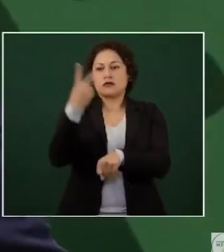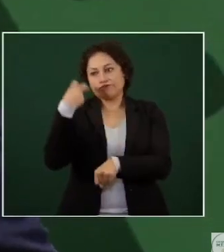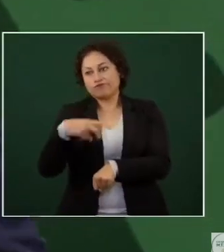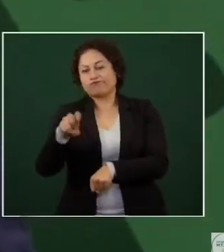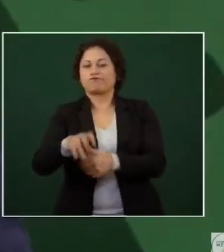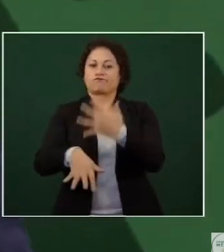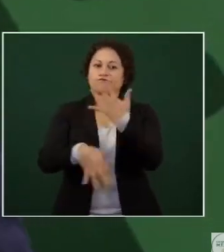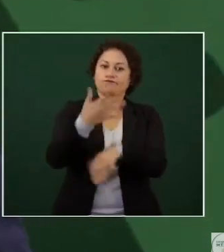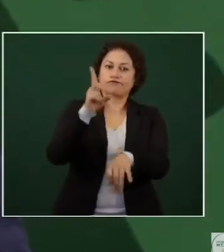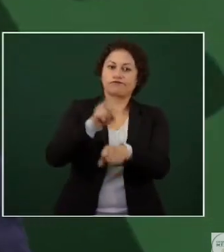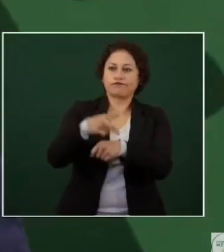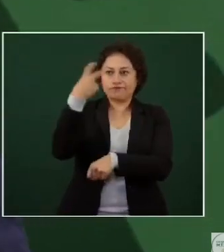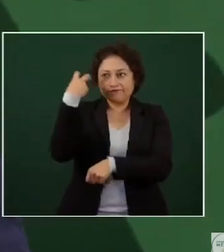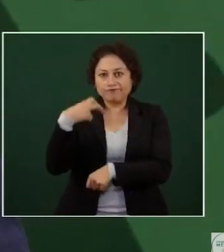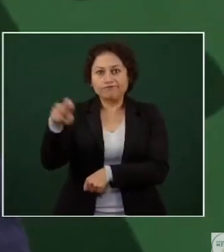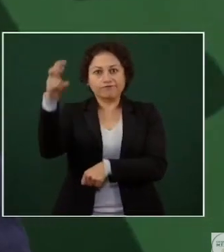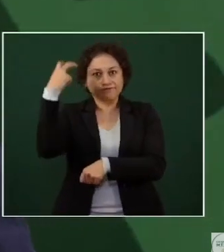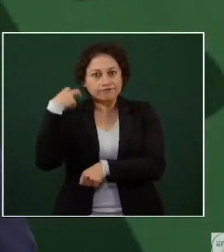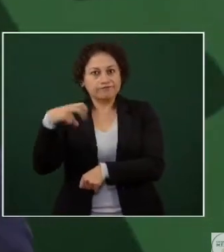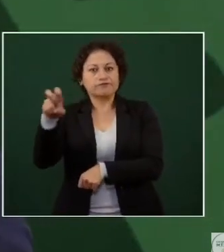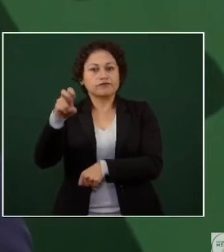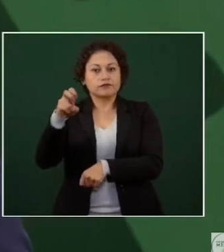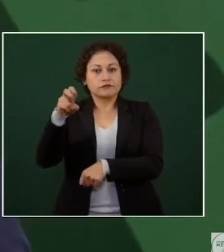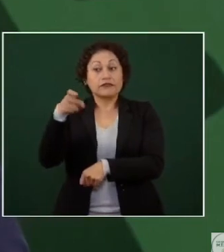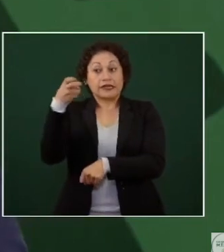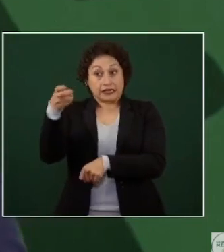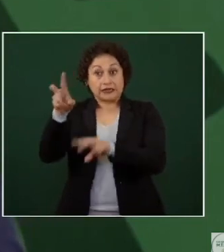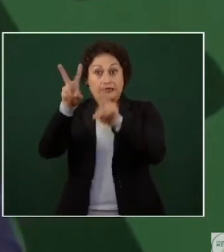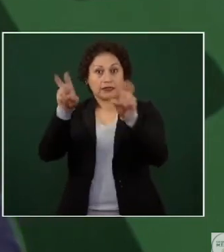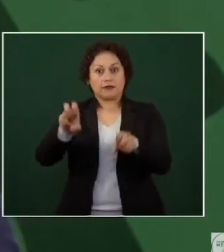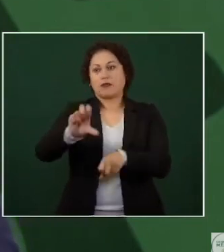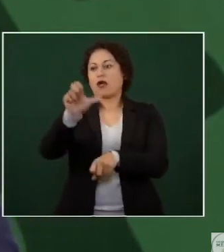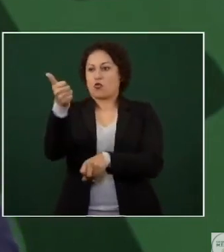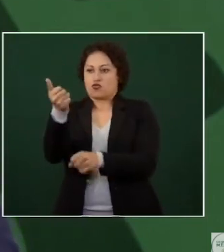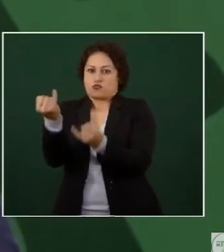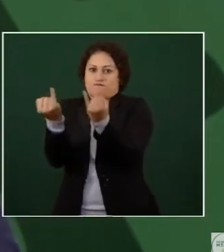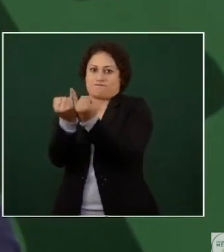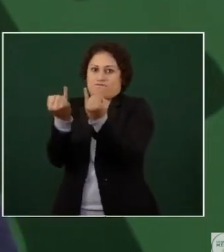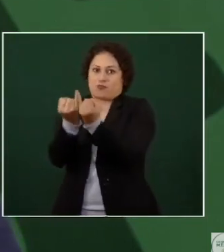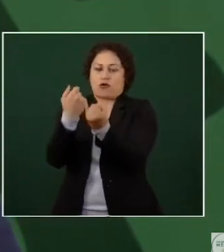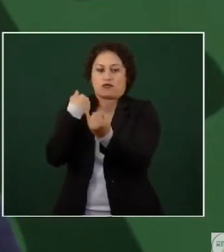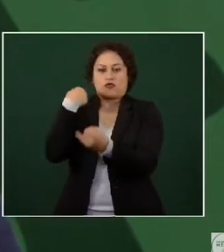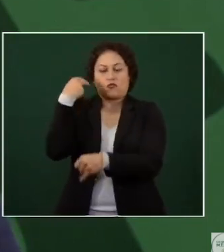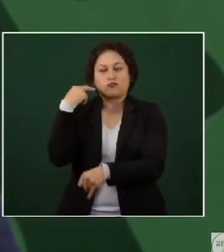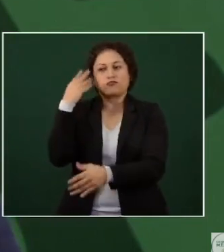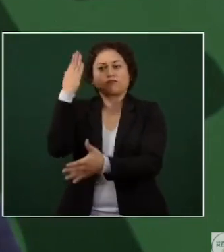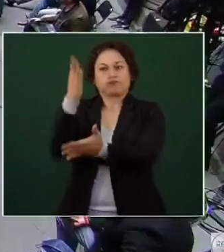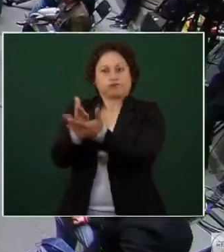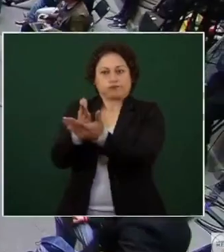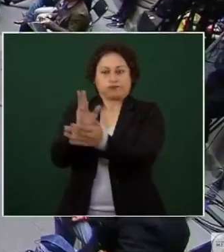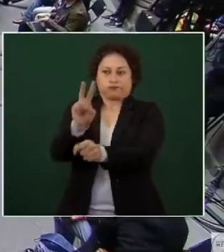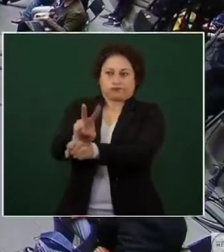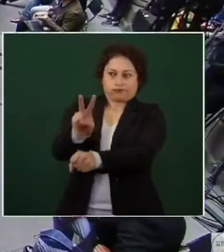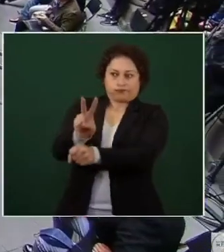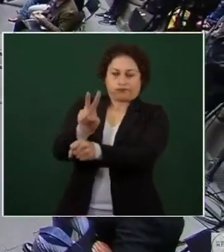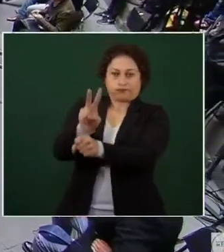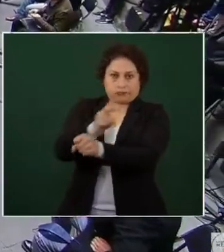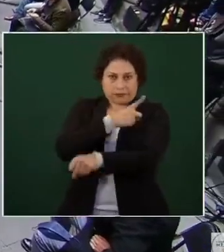voy a estar allá viendo no solo lo del Tren Maya, tenemos otras obras que tenemos que